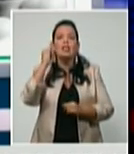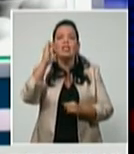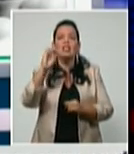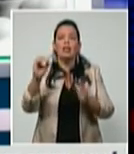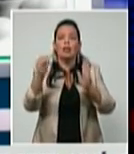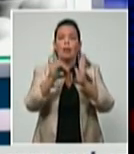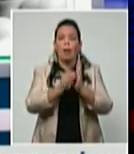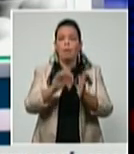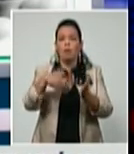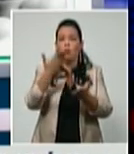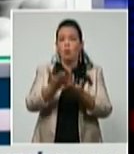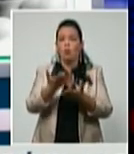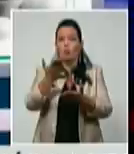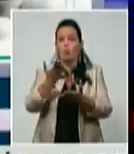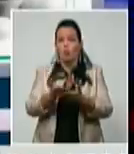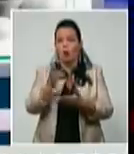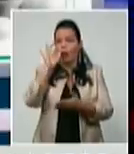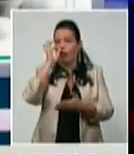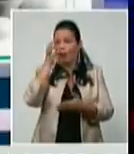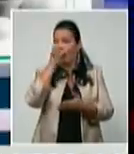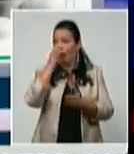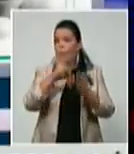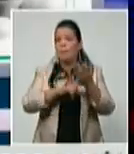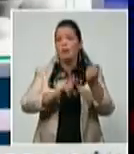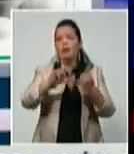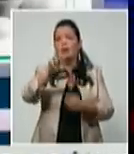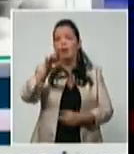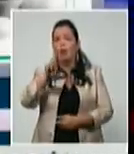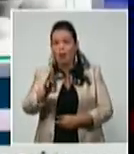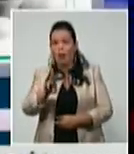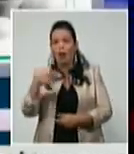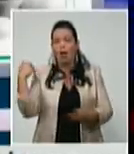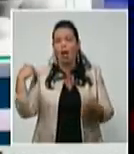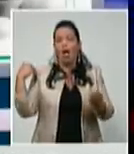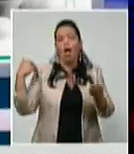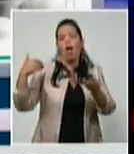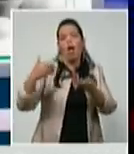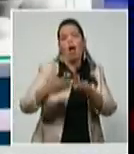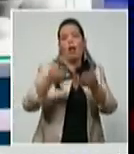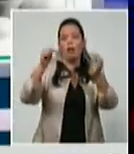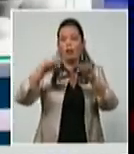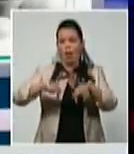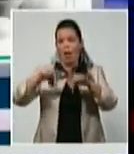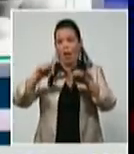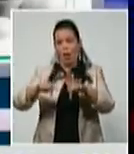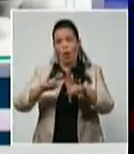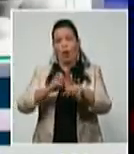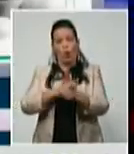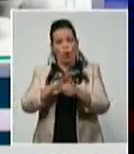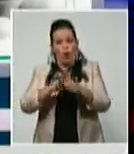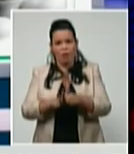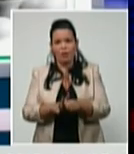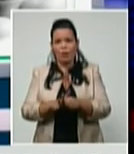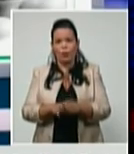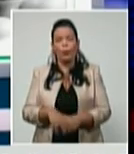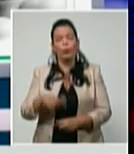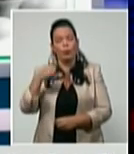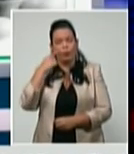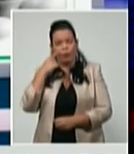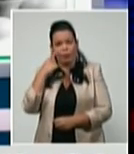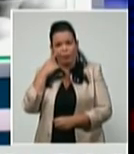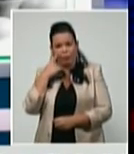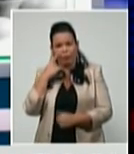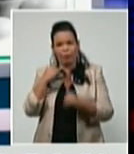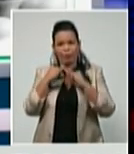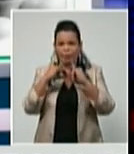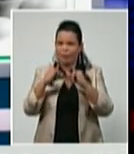tiempo real se han realizado desde el comienzo del rebrote en este territorio. Hacemos el contacto entonces con